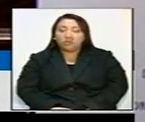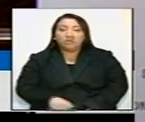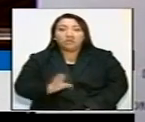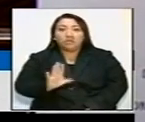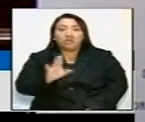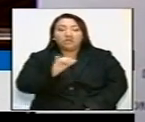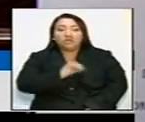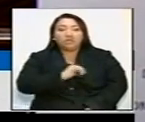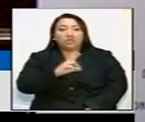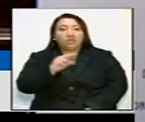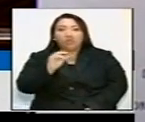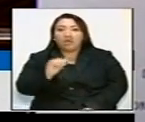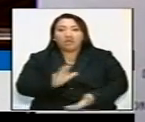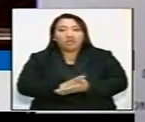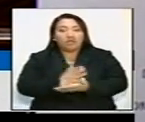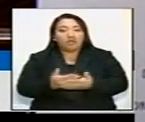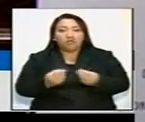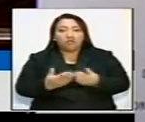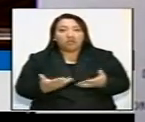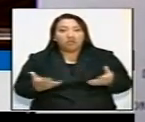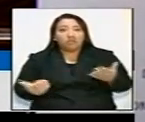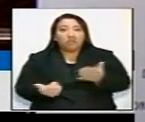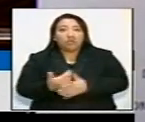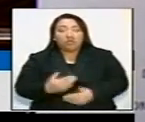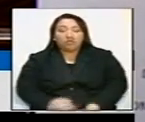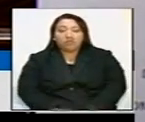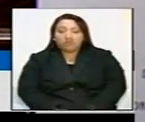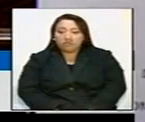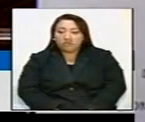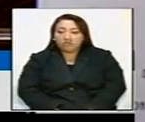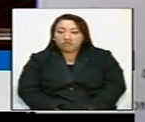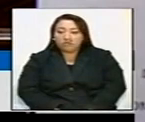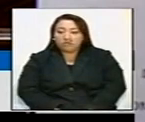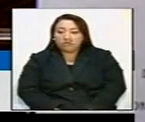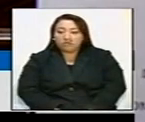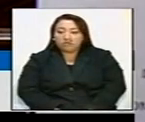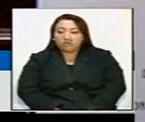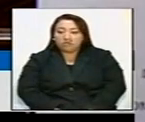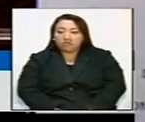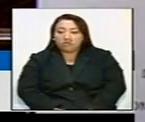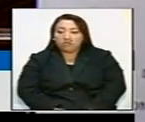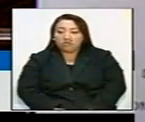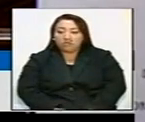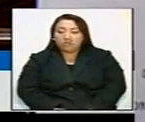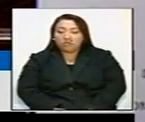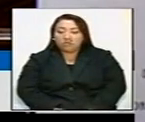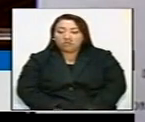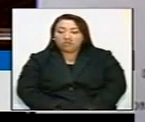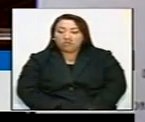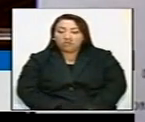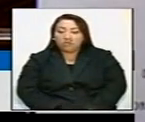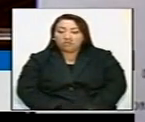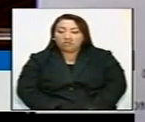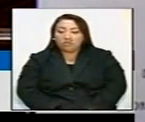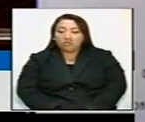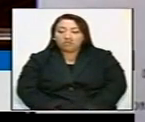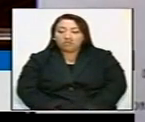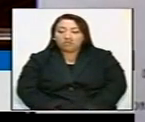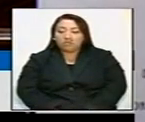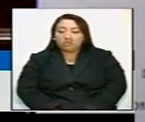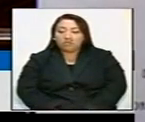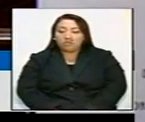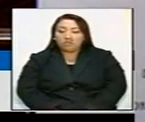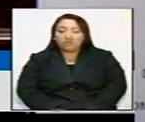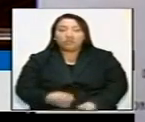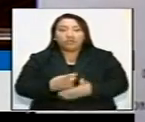realidad no hay mucha cosa nueva que aprender respecto a qué cosas se deben hacer. Lo que es importante en todo